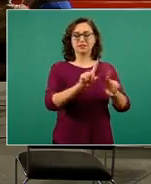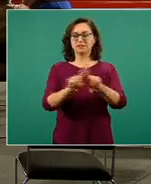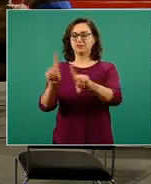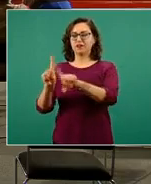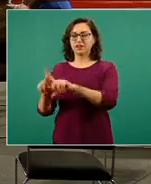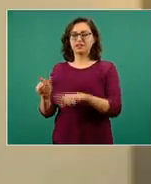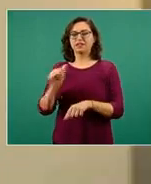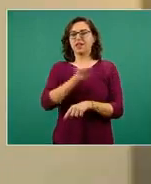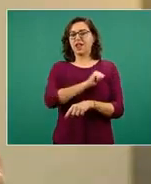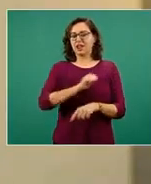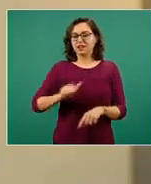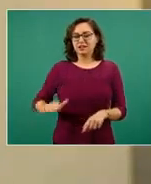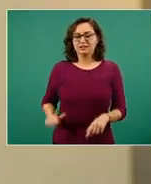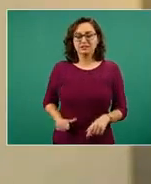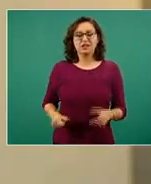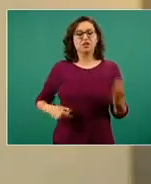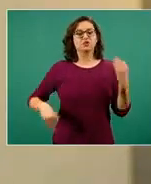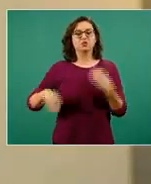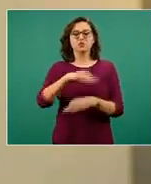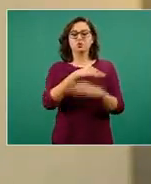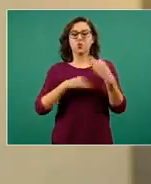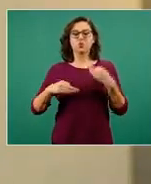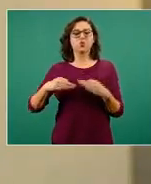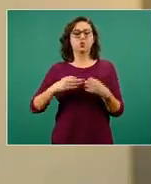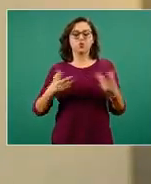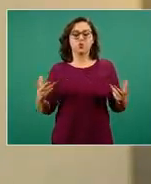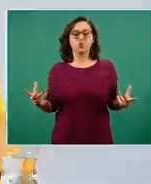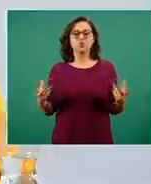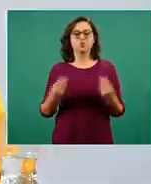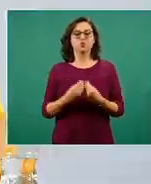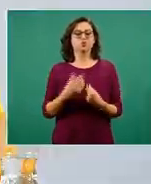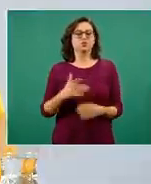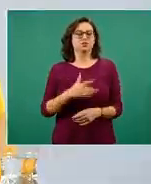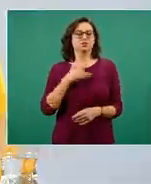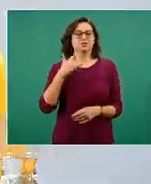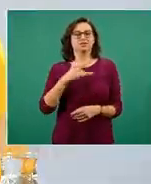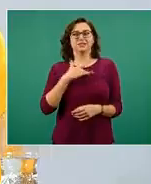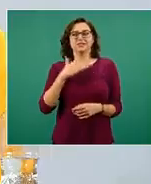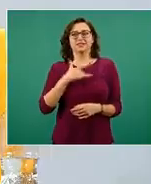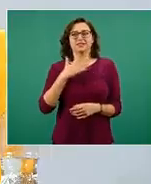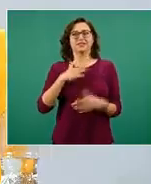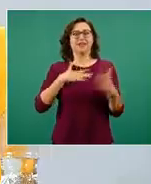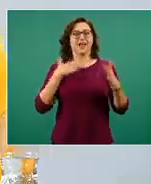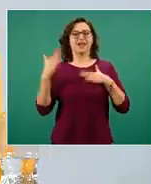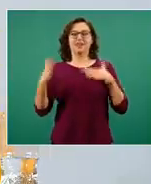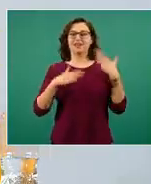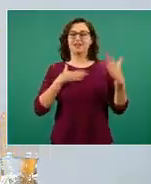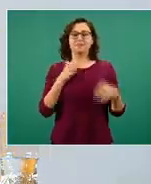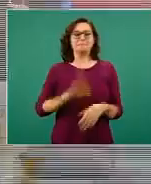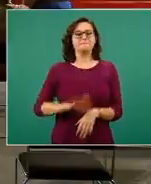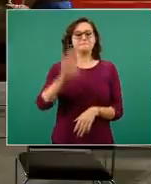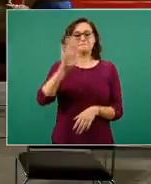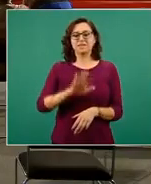alcaldías, están todos en un acto, digamos, de fiesta comunitaria y solidaria. Entonces sí